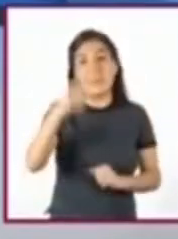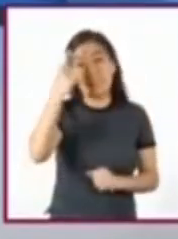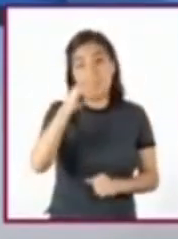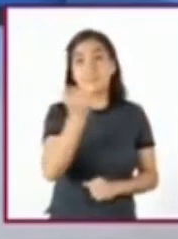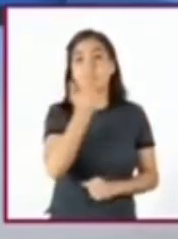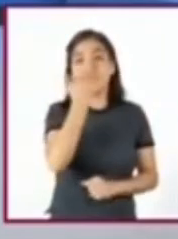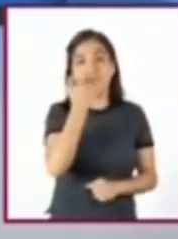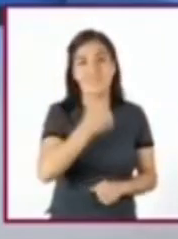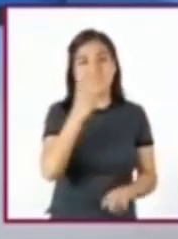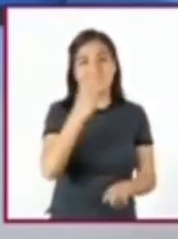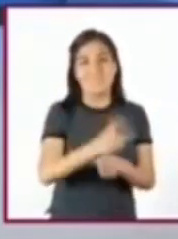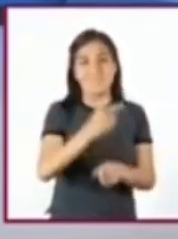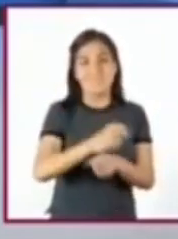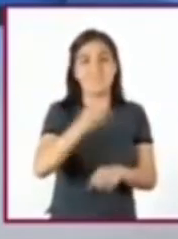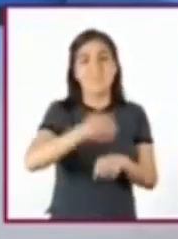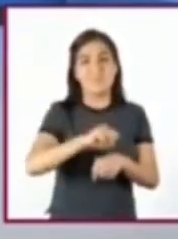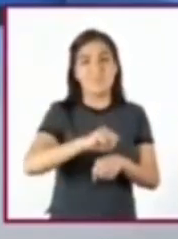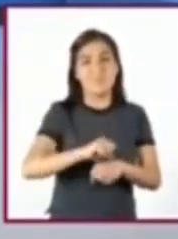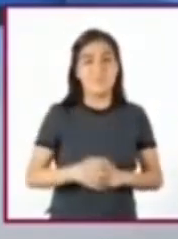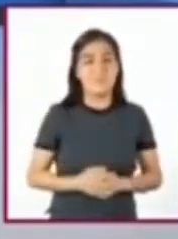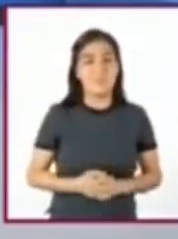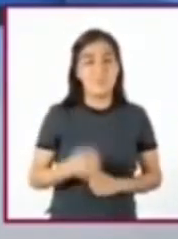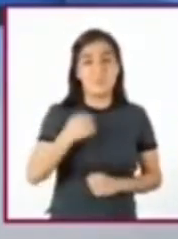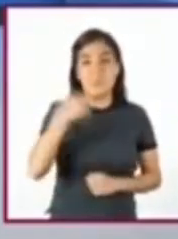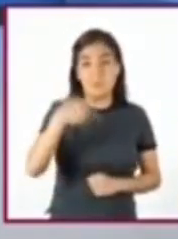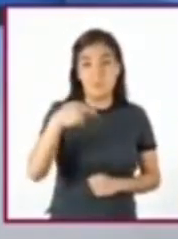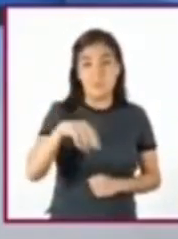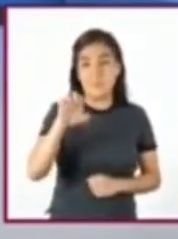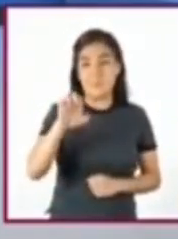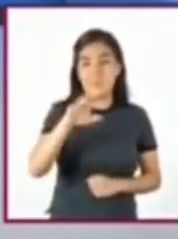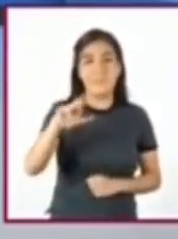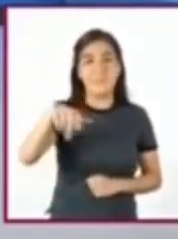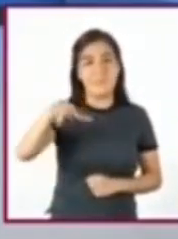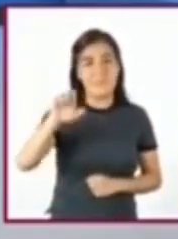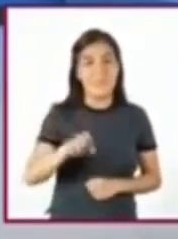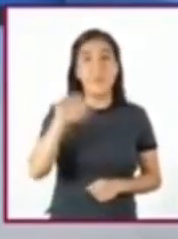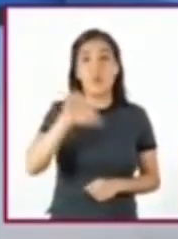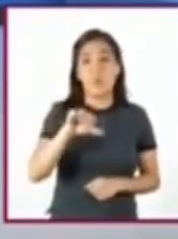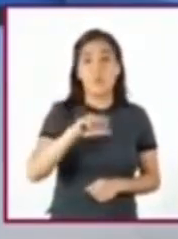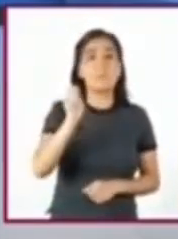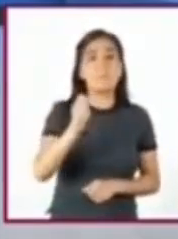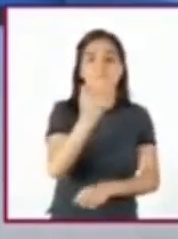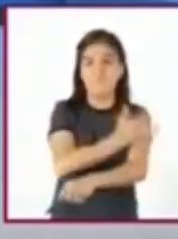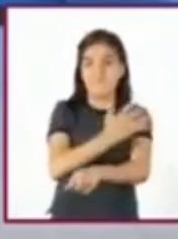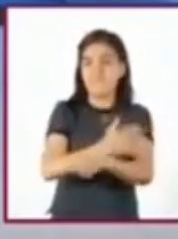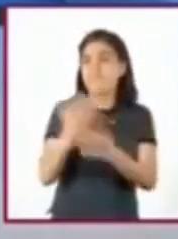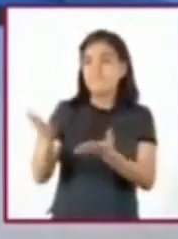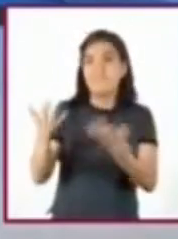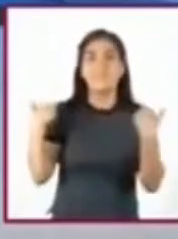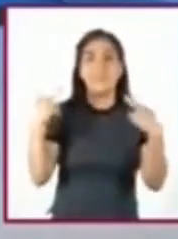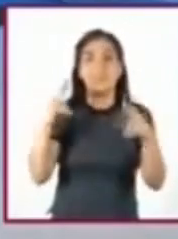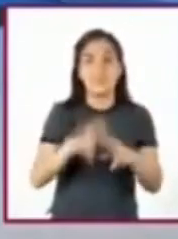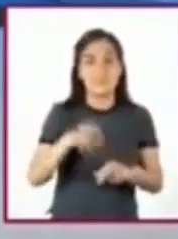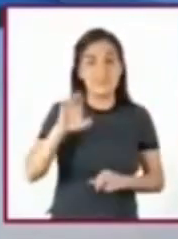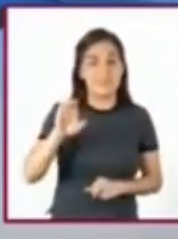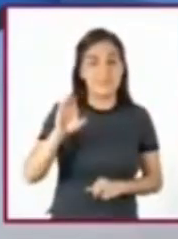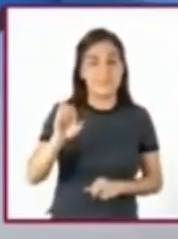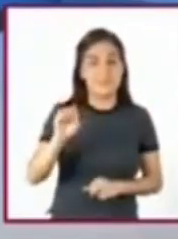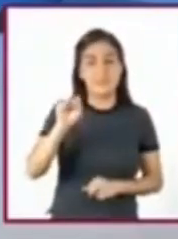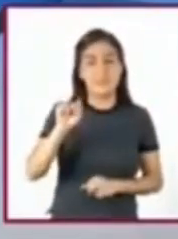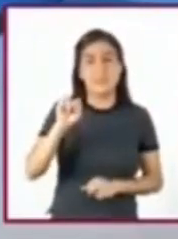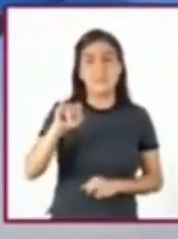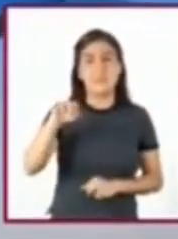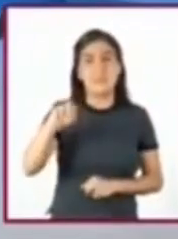de segundo grado de secundaria. Mi nombre es Enrique Rodal y en esta ocasión nos acompaña la maestra Cindy Leticia Romero